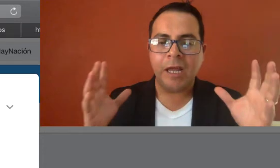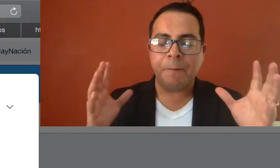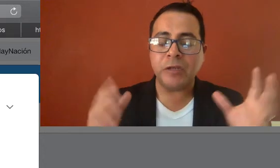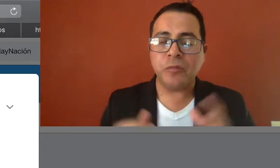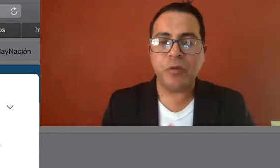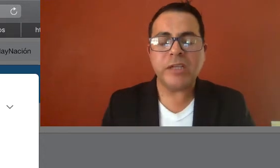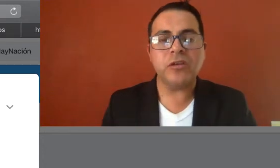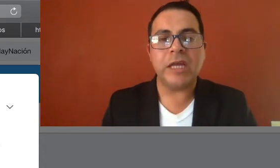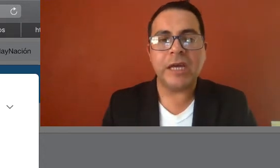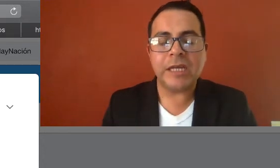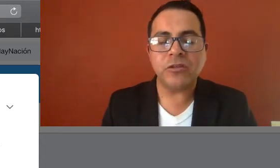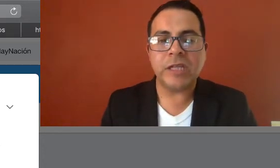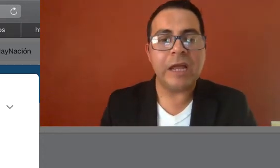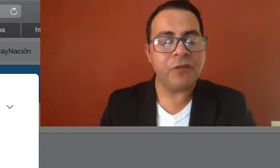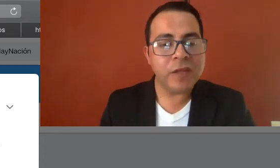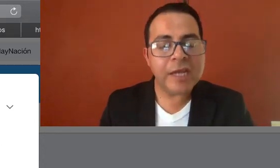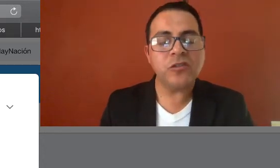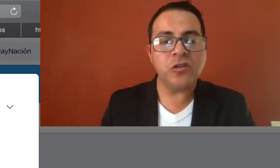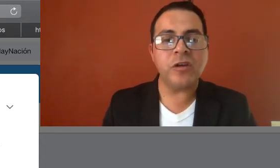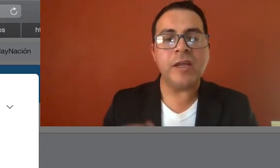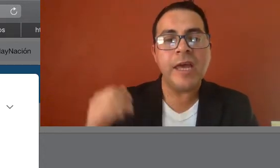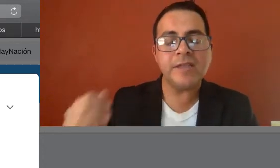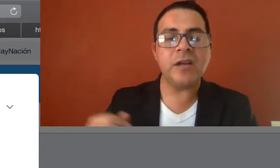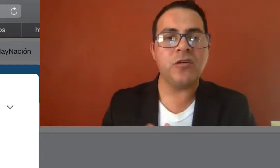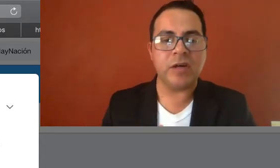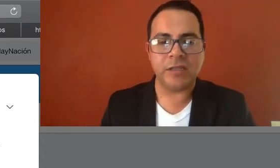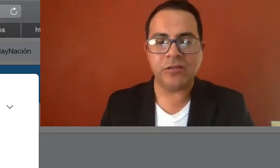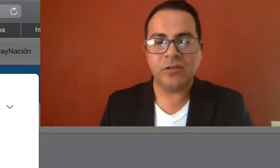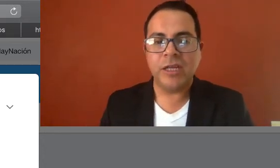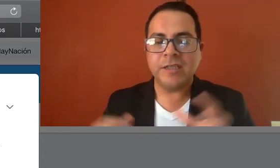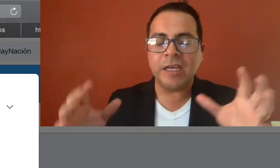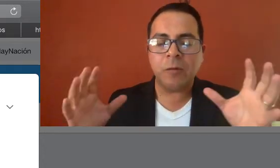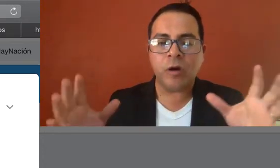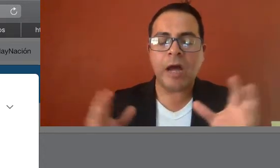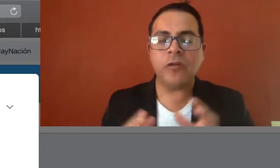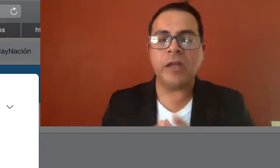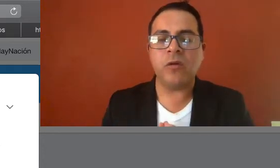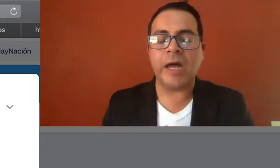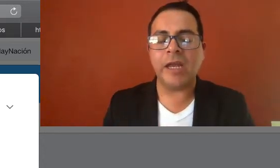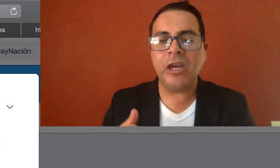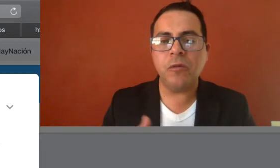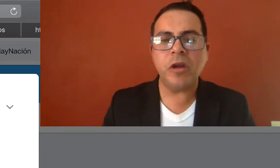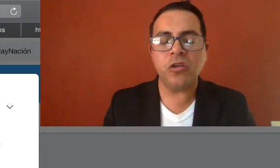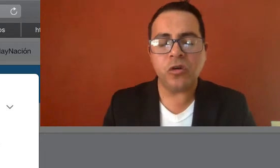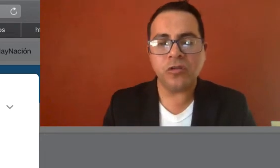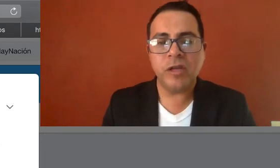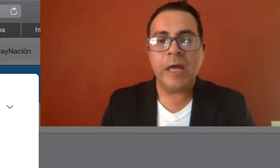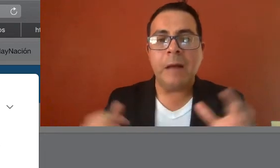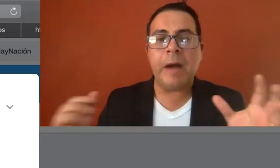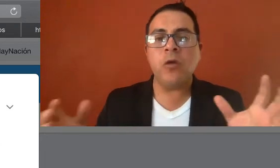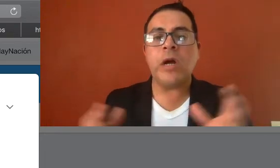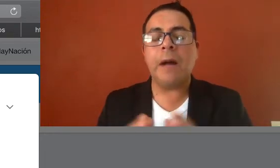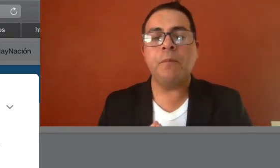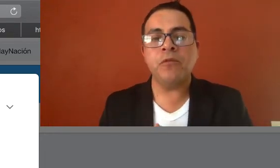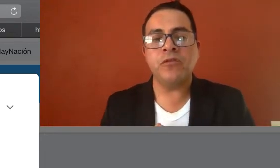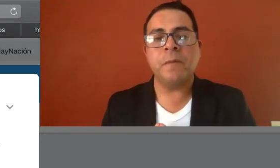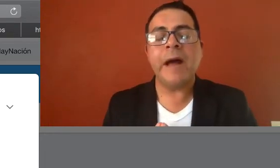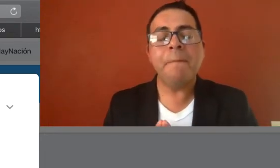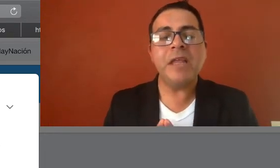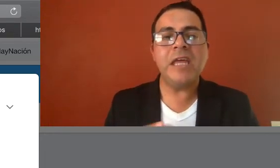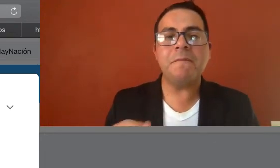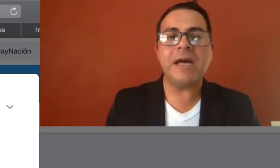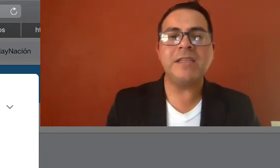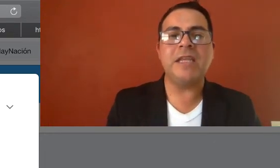el presupuesto de ingresos de la federación es el Congreso. Se equivocaron del lugar. Y número dos, Maru Campos